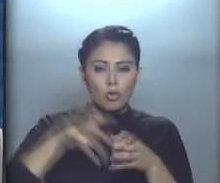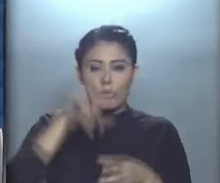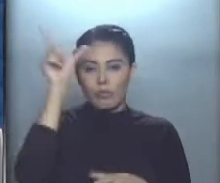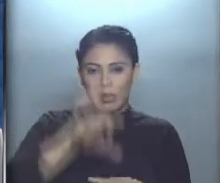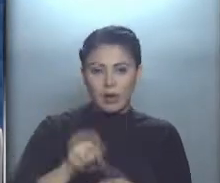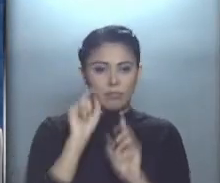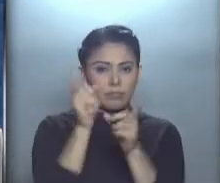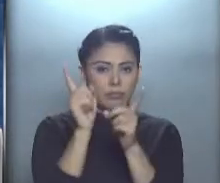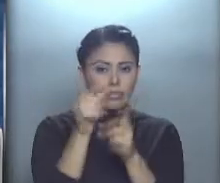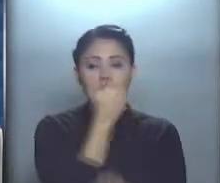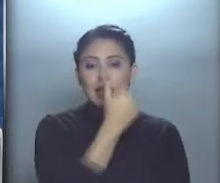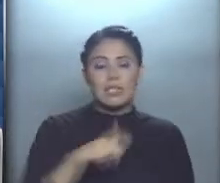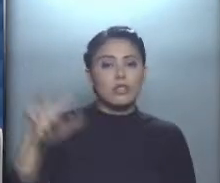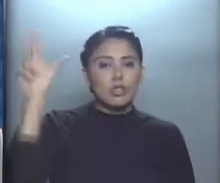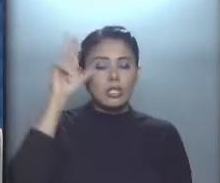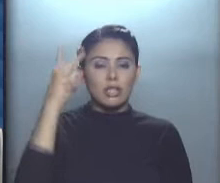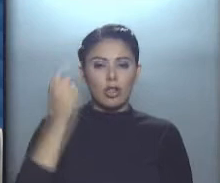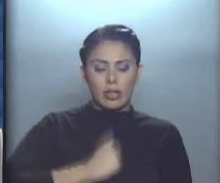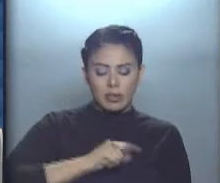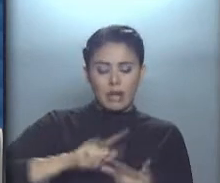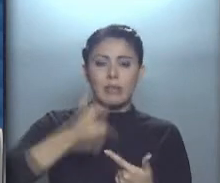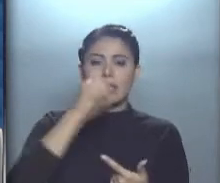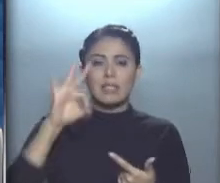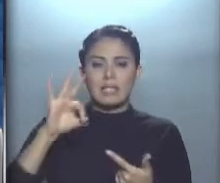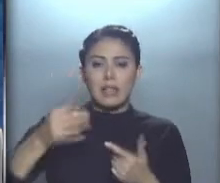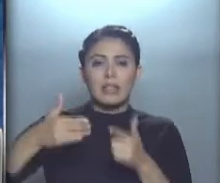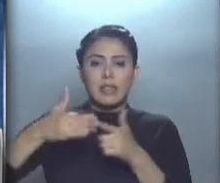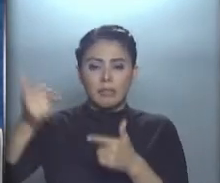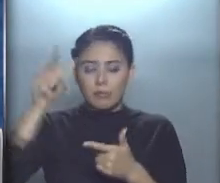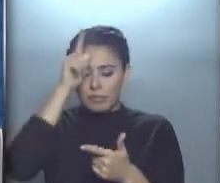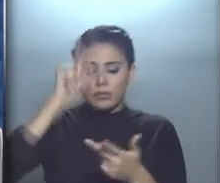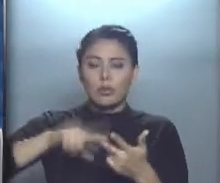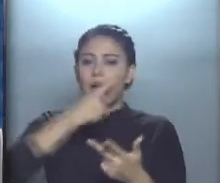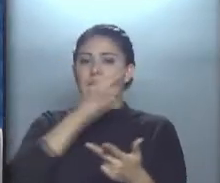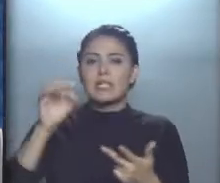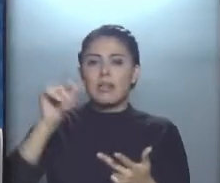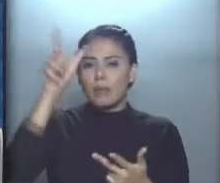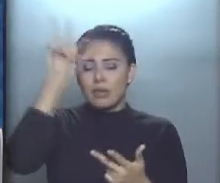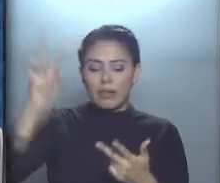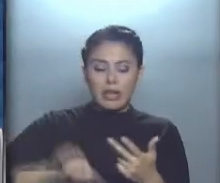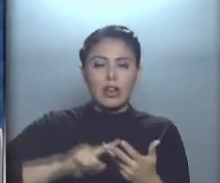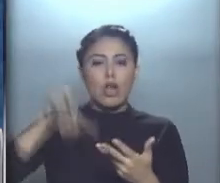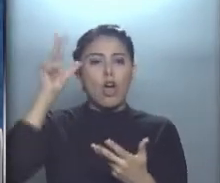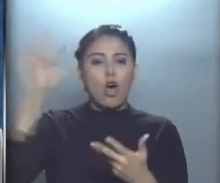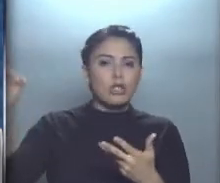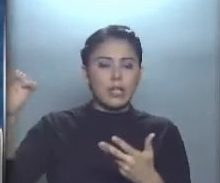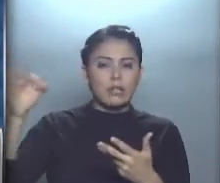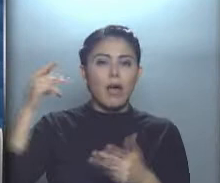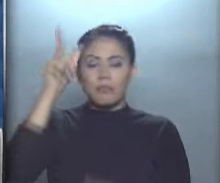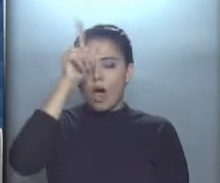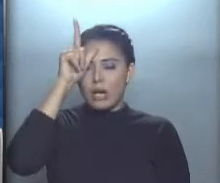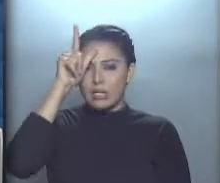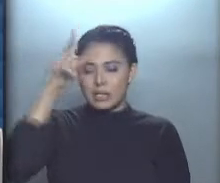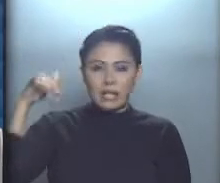hoy, 682 gendarmes, 60 de prefectura, 100 de Policía Federal, 80 de Policía de Seguridad Aeroportuaria. Y